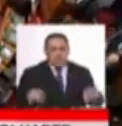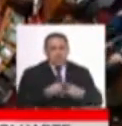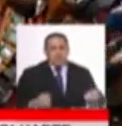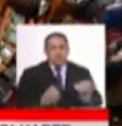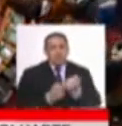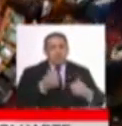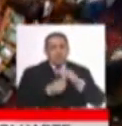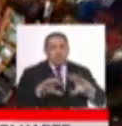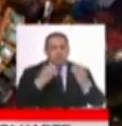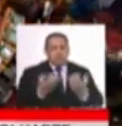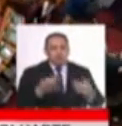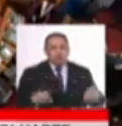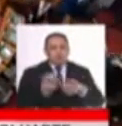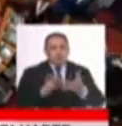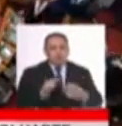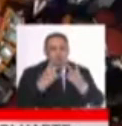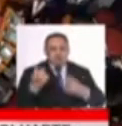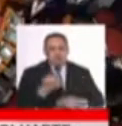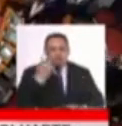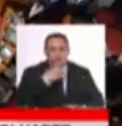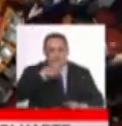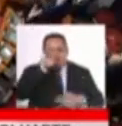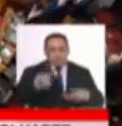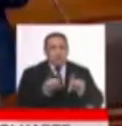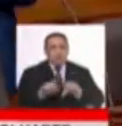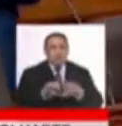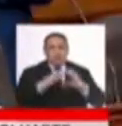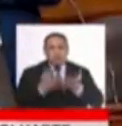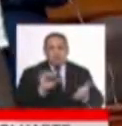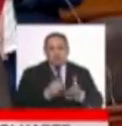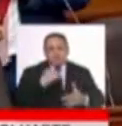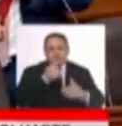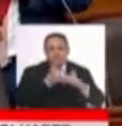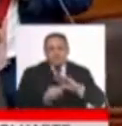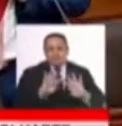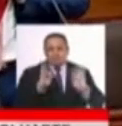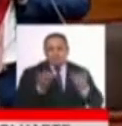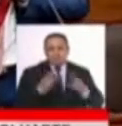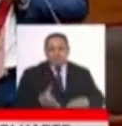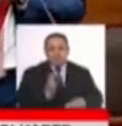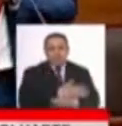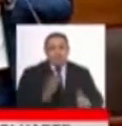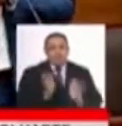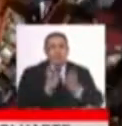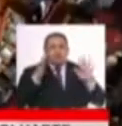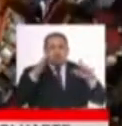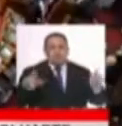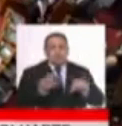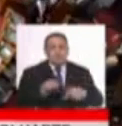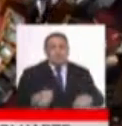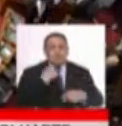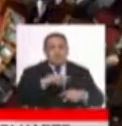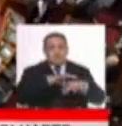cual. Y hoy sentimos un poco un alivio, pero las heridas que deja este año y medio del gobierno de